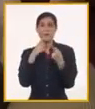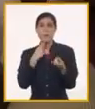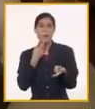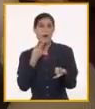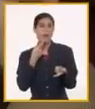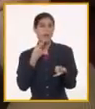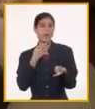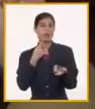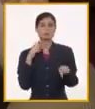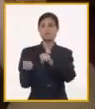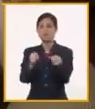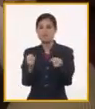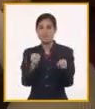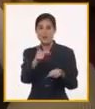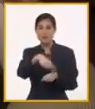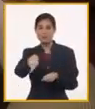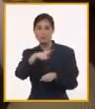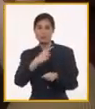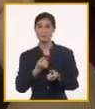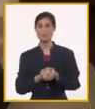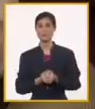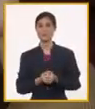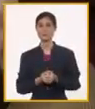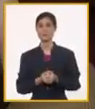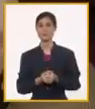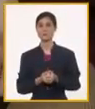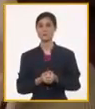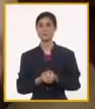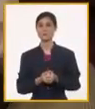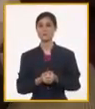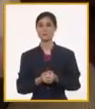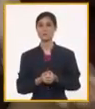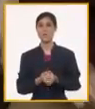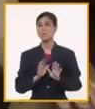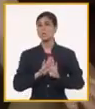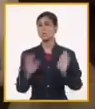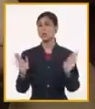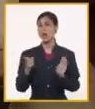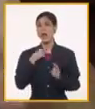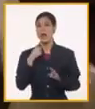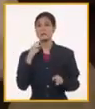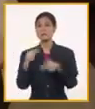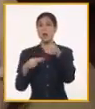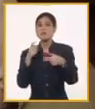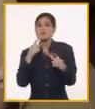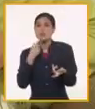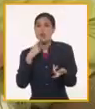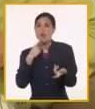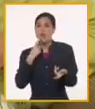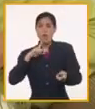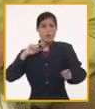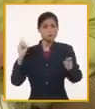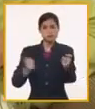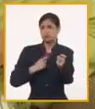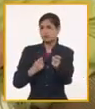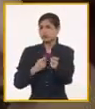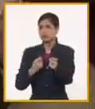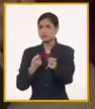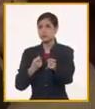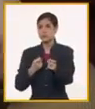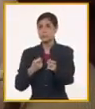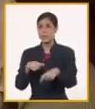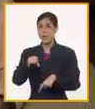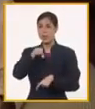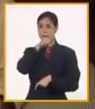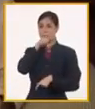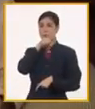ladrones, etcétera, que había. Y entonces yo le dije, esto ahora se acaba con una guerra. Eso fue lo que yo le dije a él. La vieja se asustó. Sí,